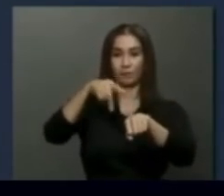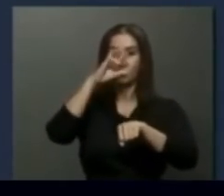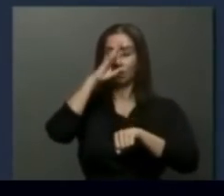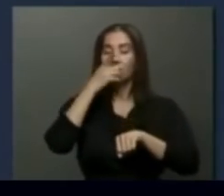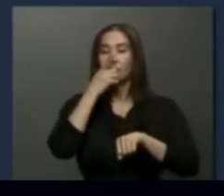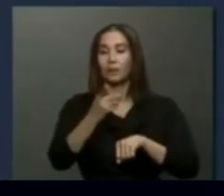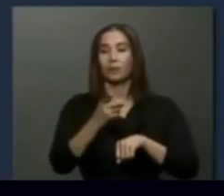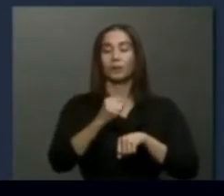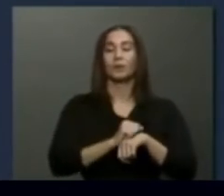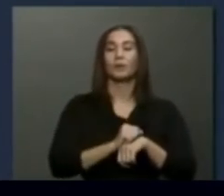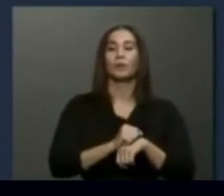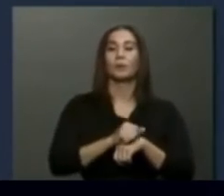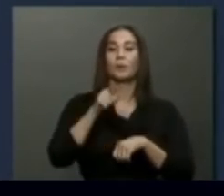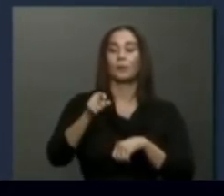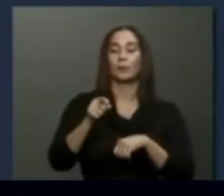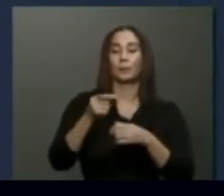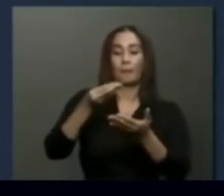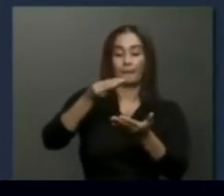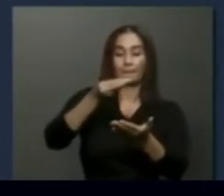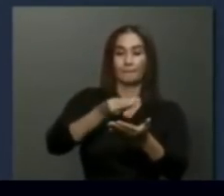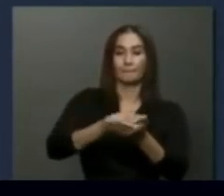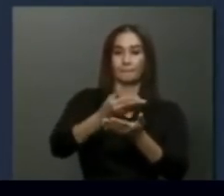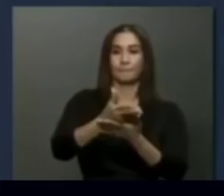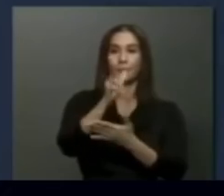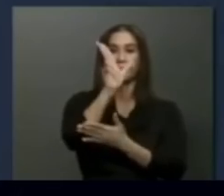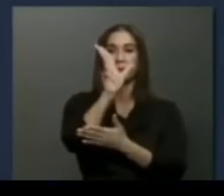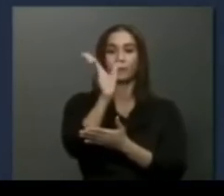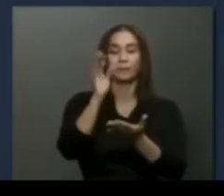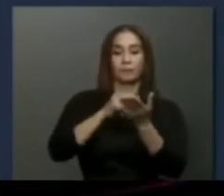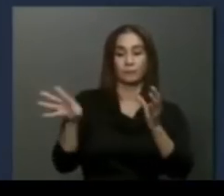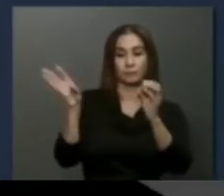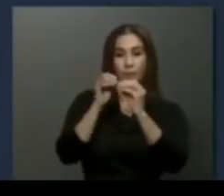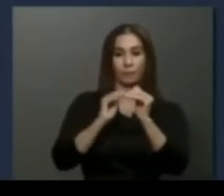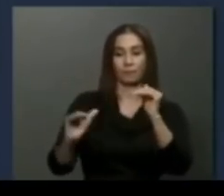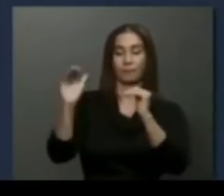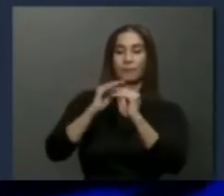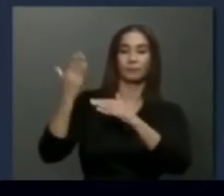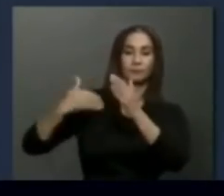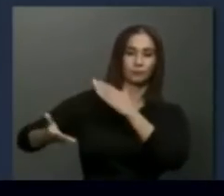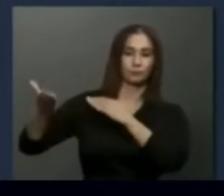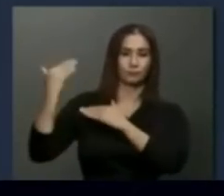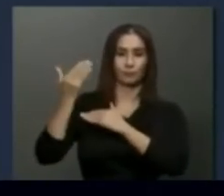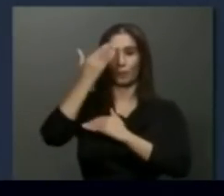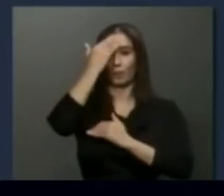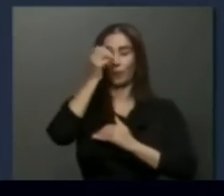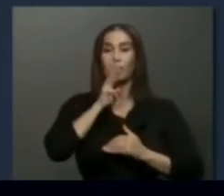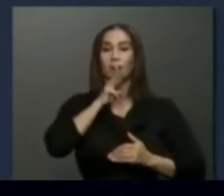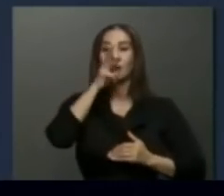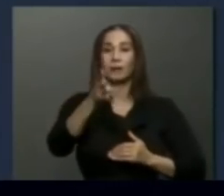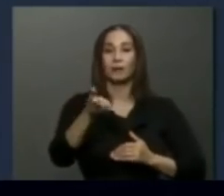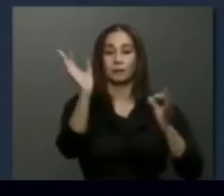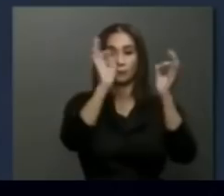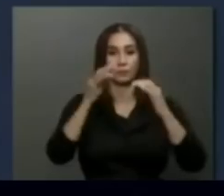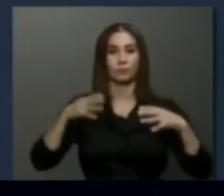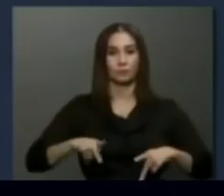país, van a tener un presupuesto 3 veces mayor que antes, porque el agua es calidad de